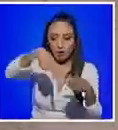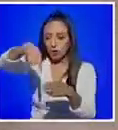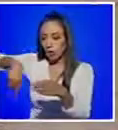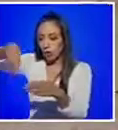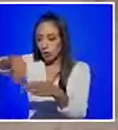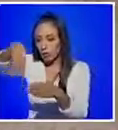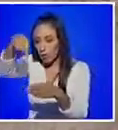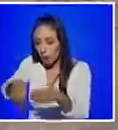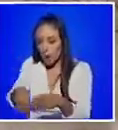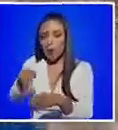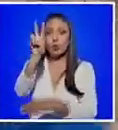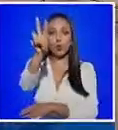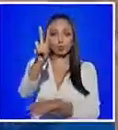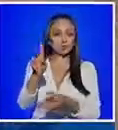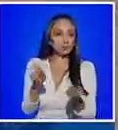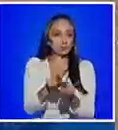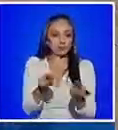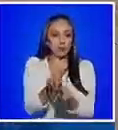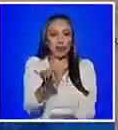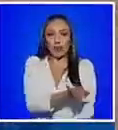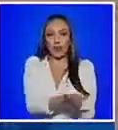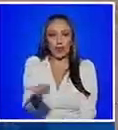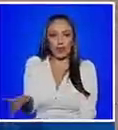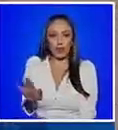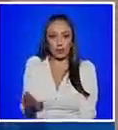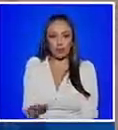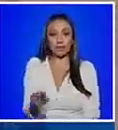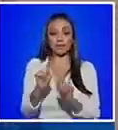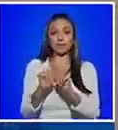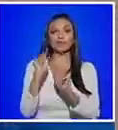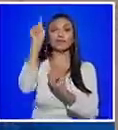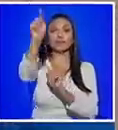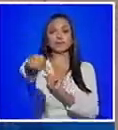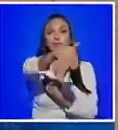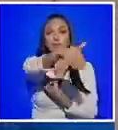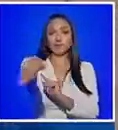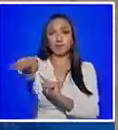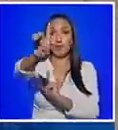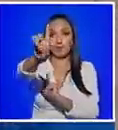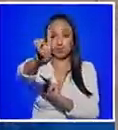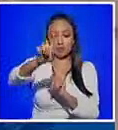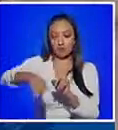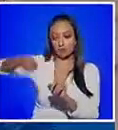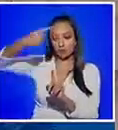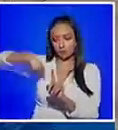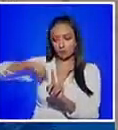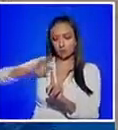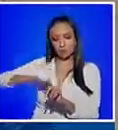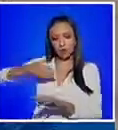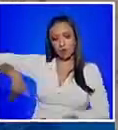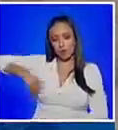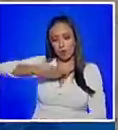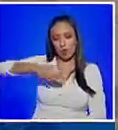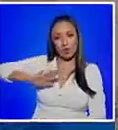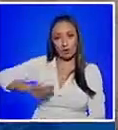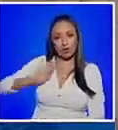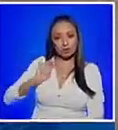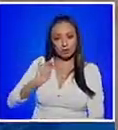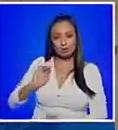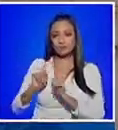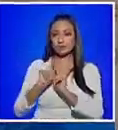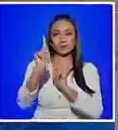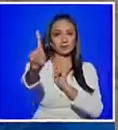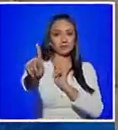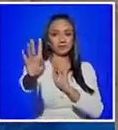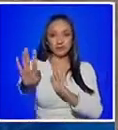misma manera, de esta misma magnitud. Al inicio de esta calle, pues aquí es una entrada y salida de vehículos para el barrio Las Tolas. Y también al final